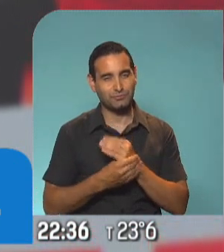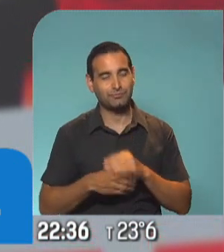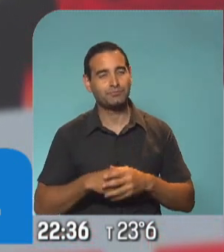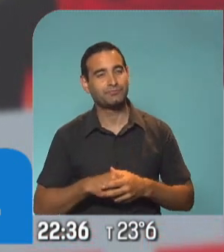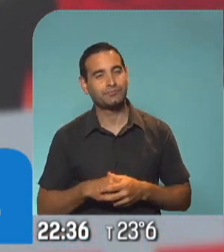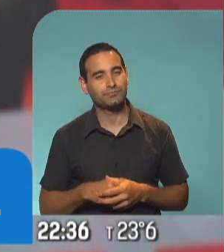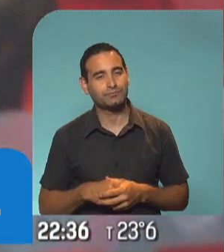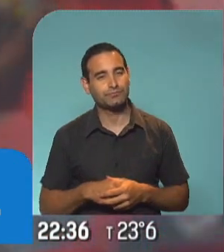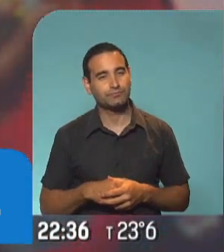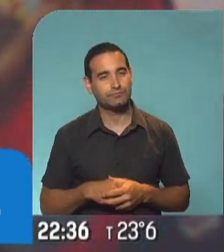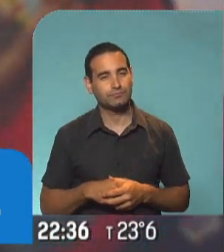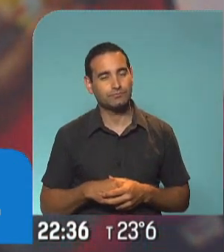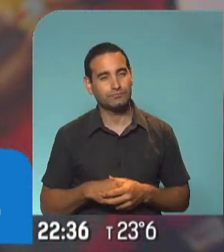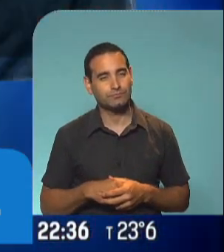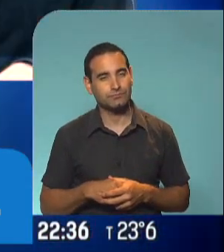derecha. Sí.